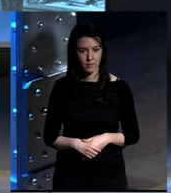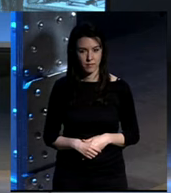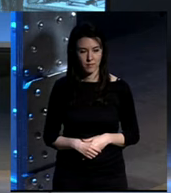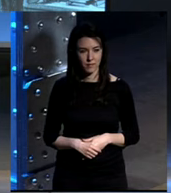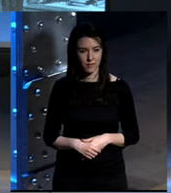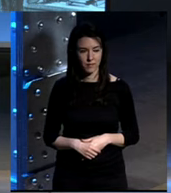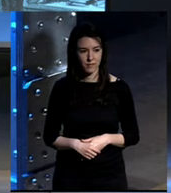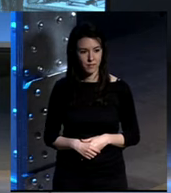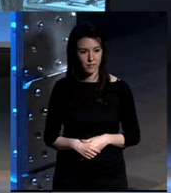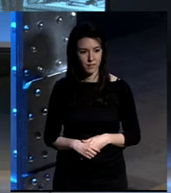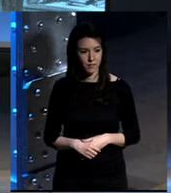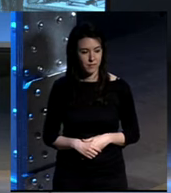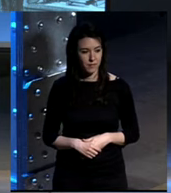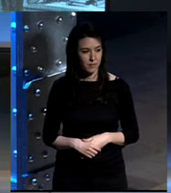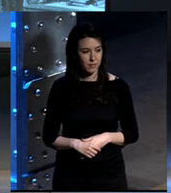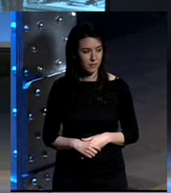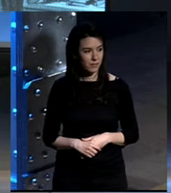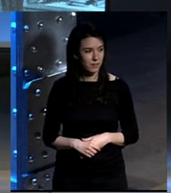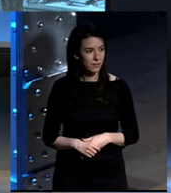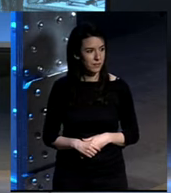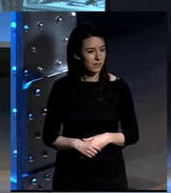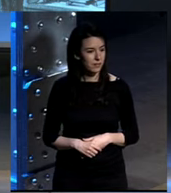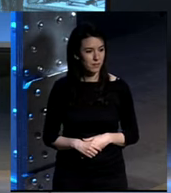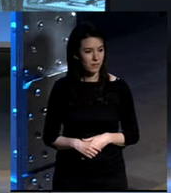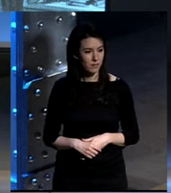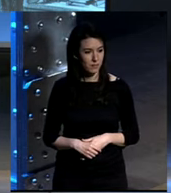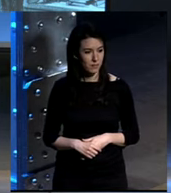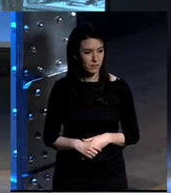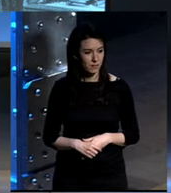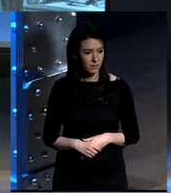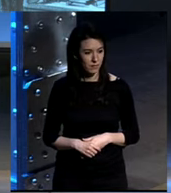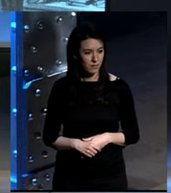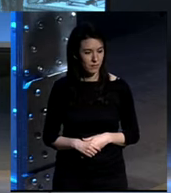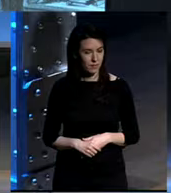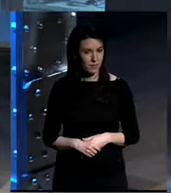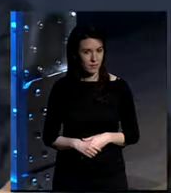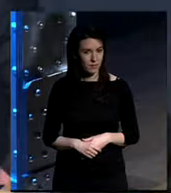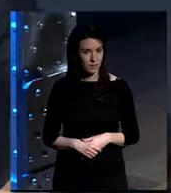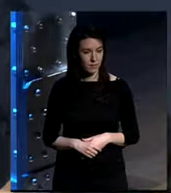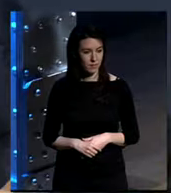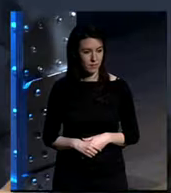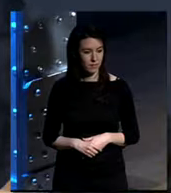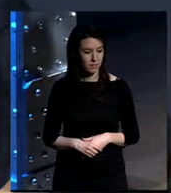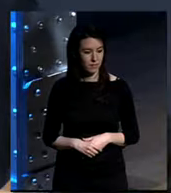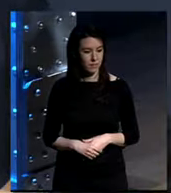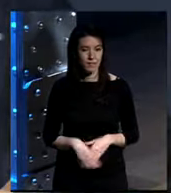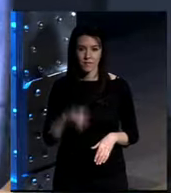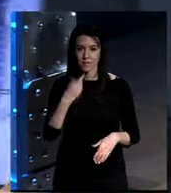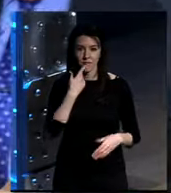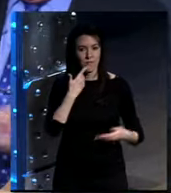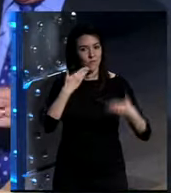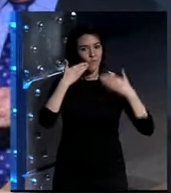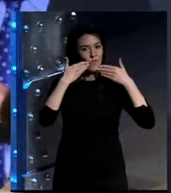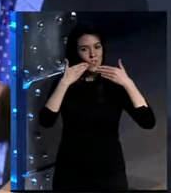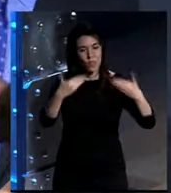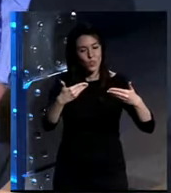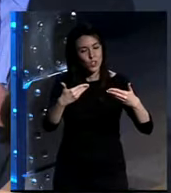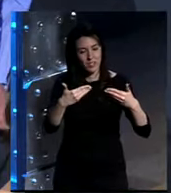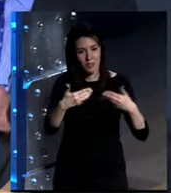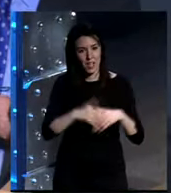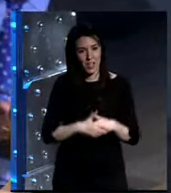Si no lo ves para eso, colócatelo aquí. Bueno. Te lo he puesto muy mal, pero va. Sí, está bien. Muchísimas gracias. La verdad